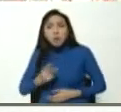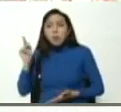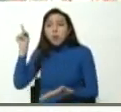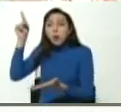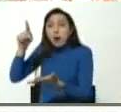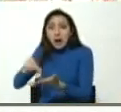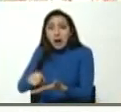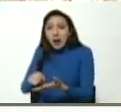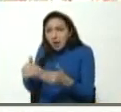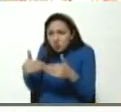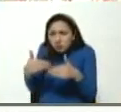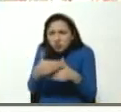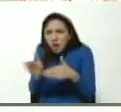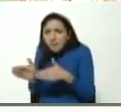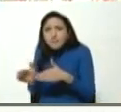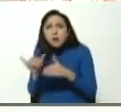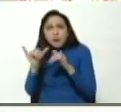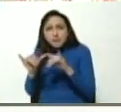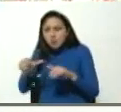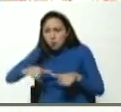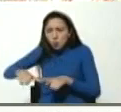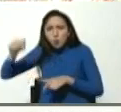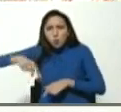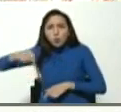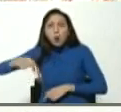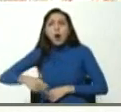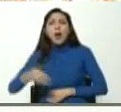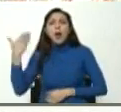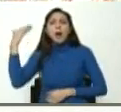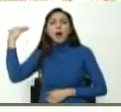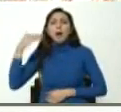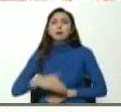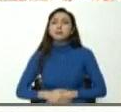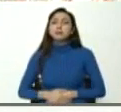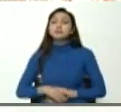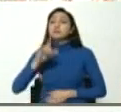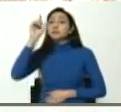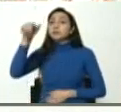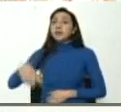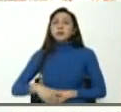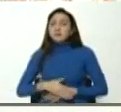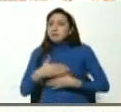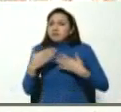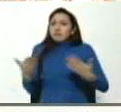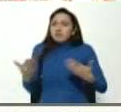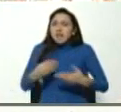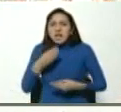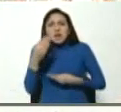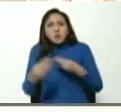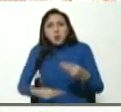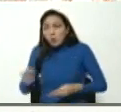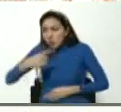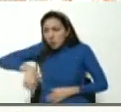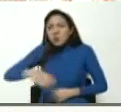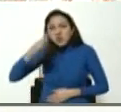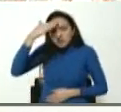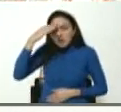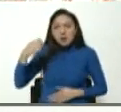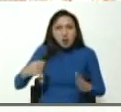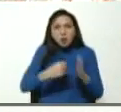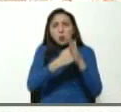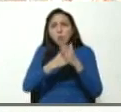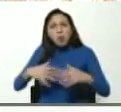salir por una puerta de fuerte tiuna luego se dieron los sucesos los hechos que todos conocemos